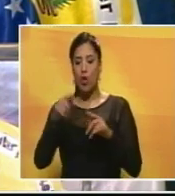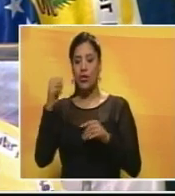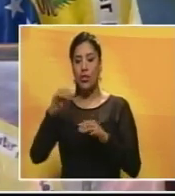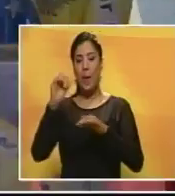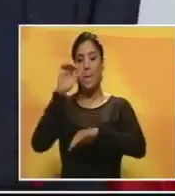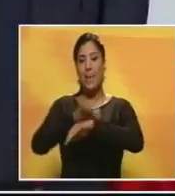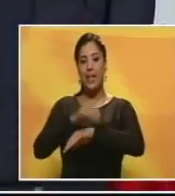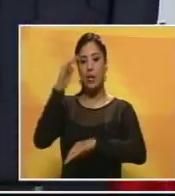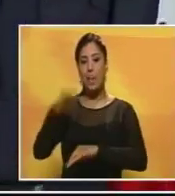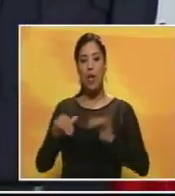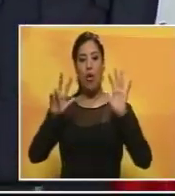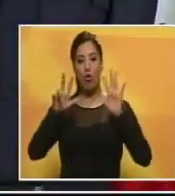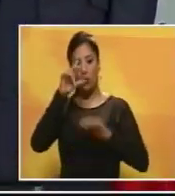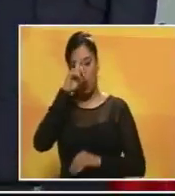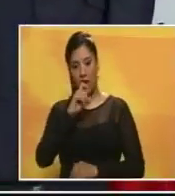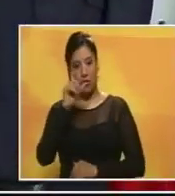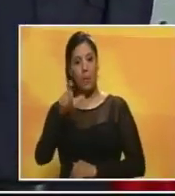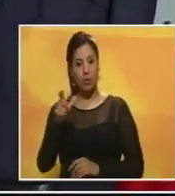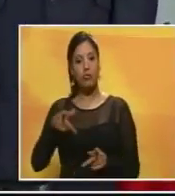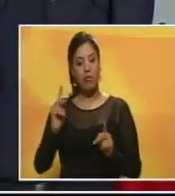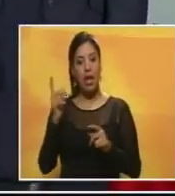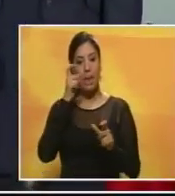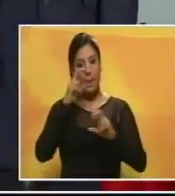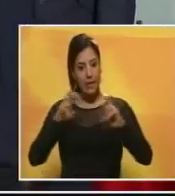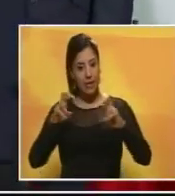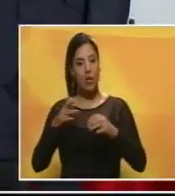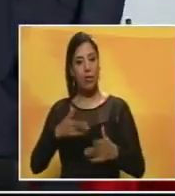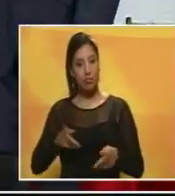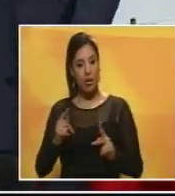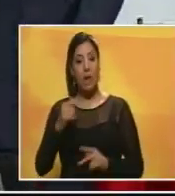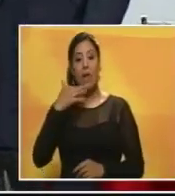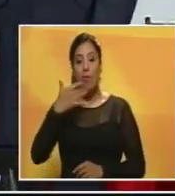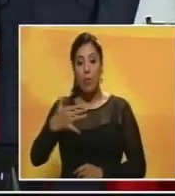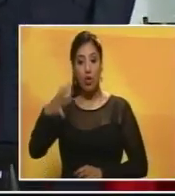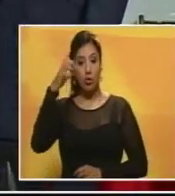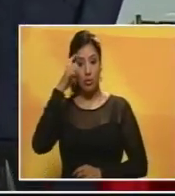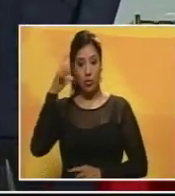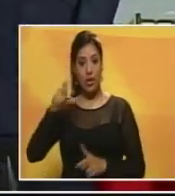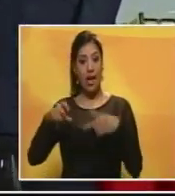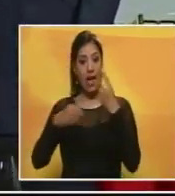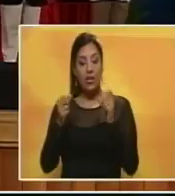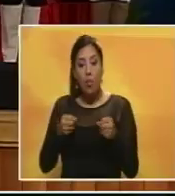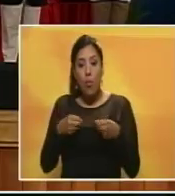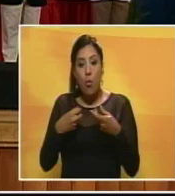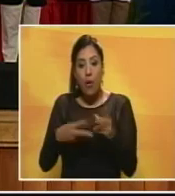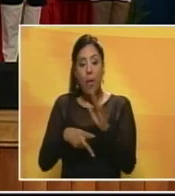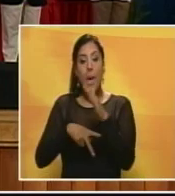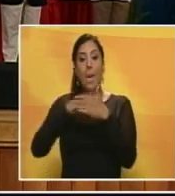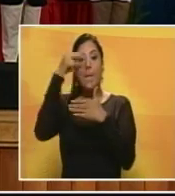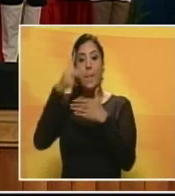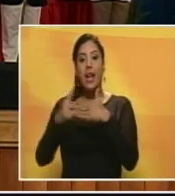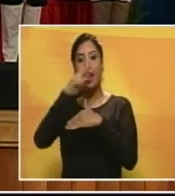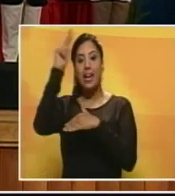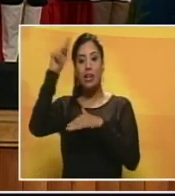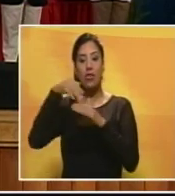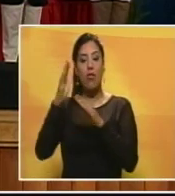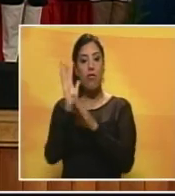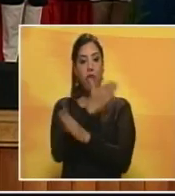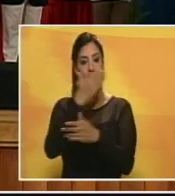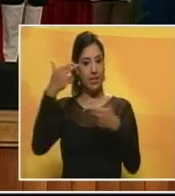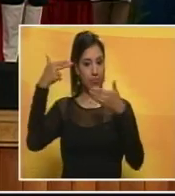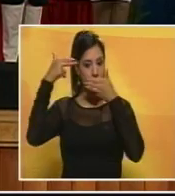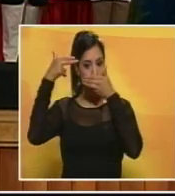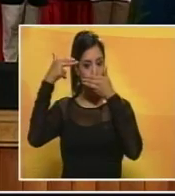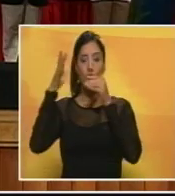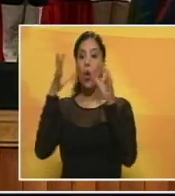de prisión. El ministro Néstor Reverol agregó que en los próximos días se realizará el lanzamiento del Plan Nacional Antisecuestro